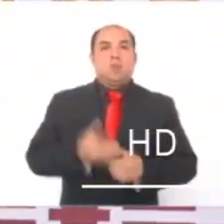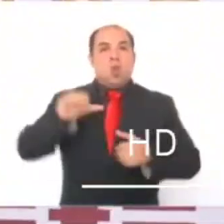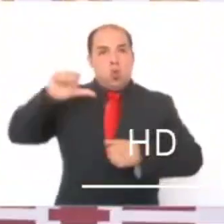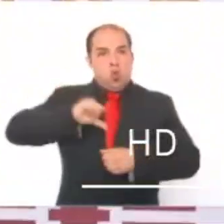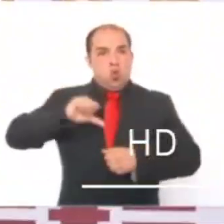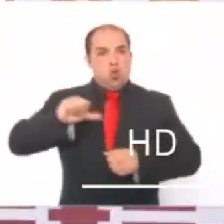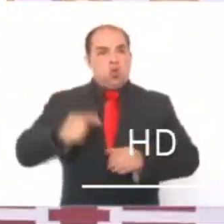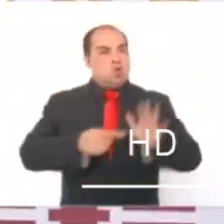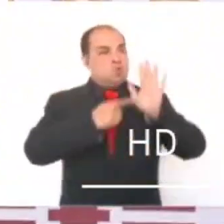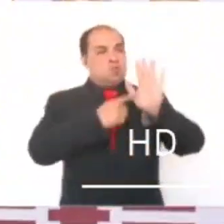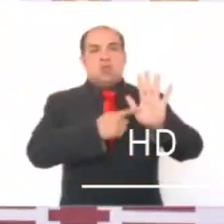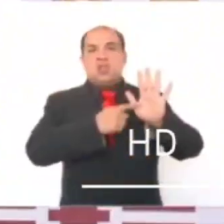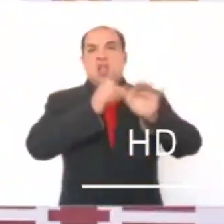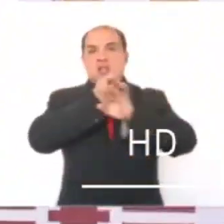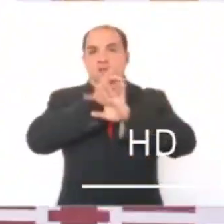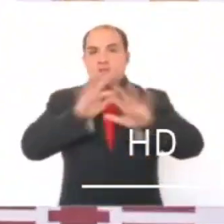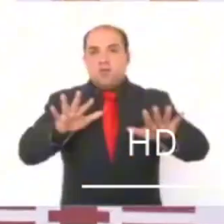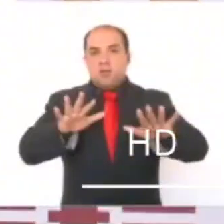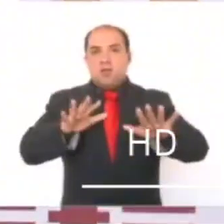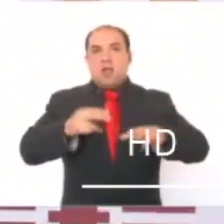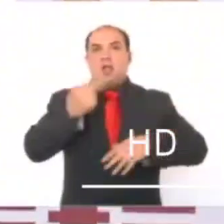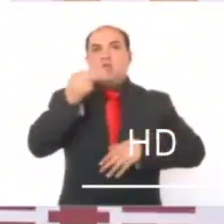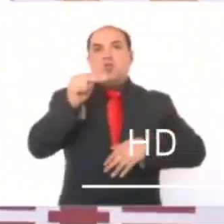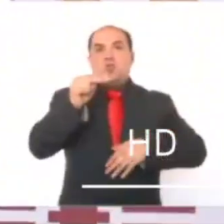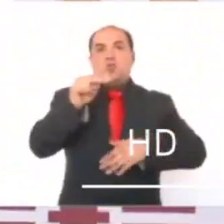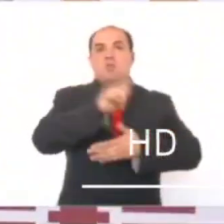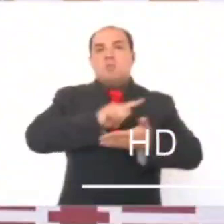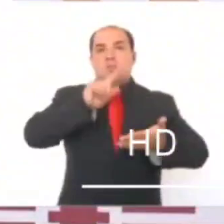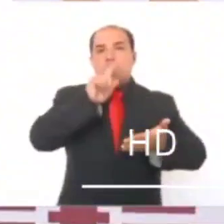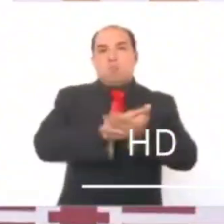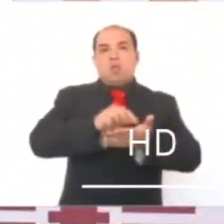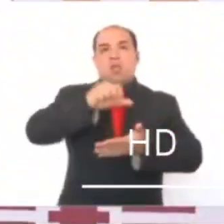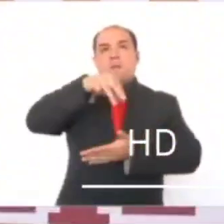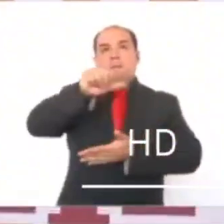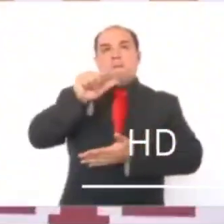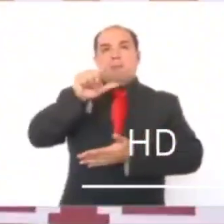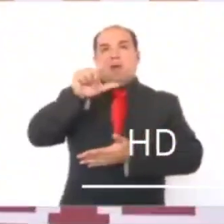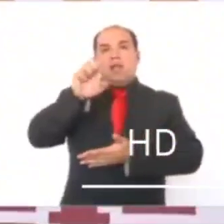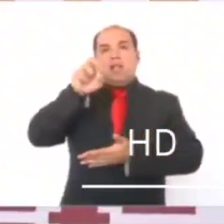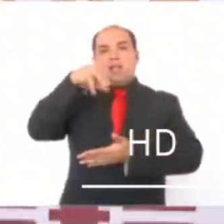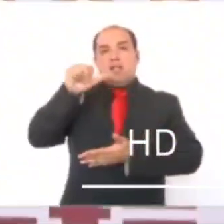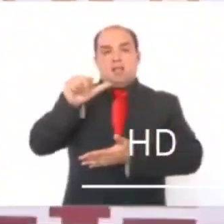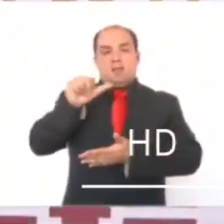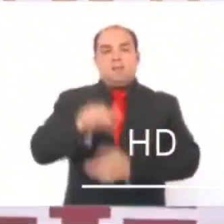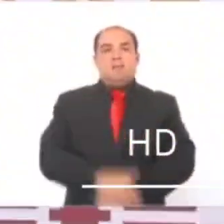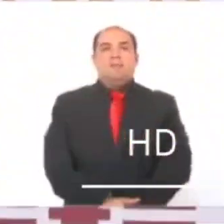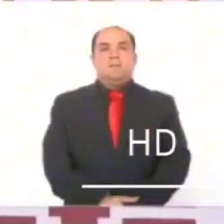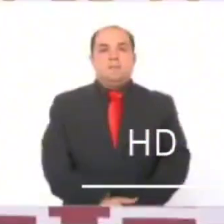hoy publicada la llamada Ley Malena.